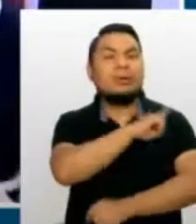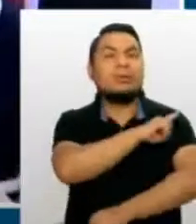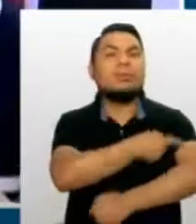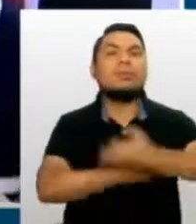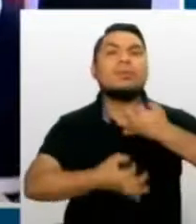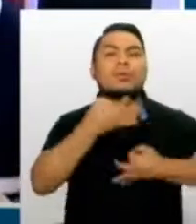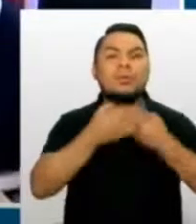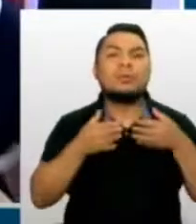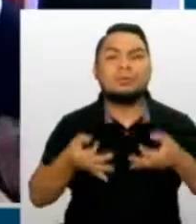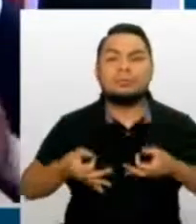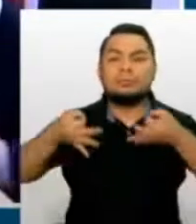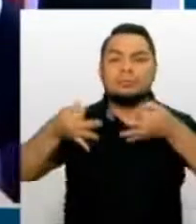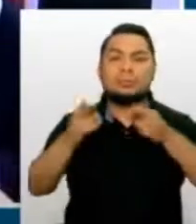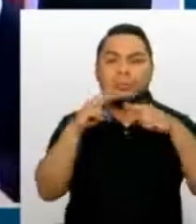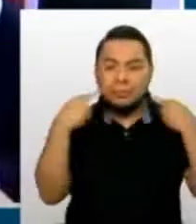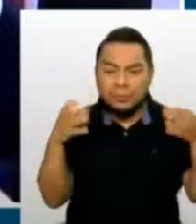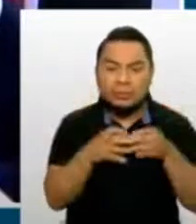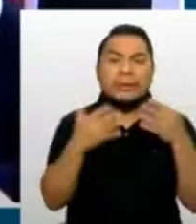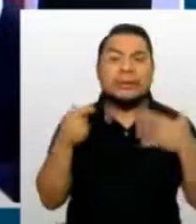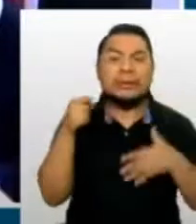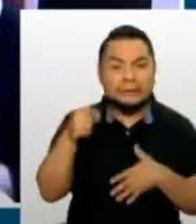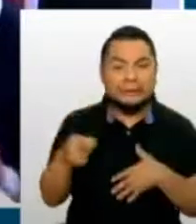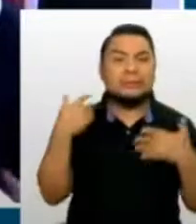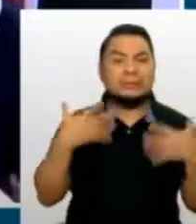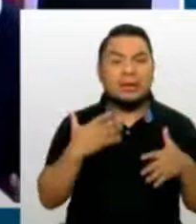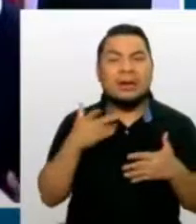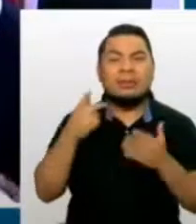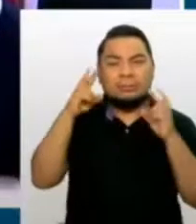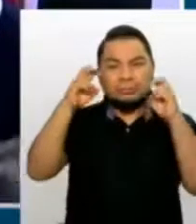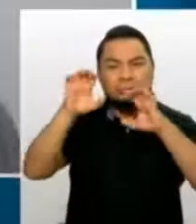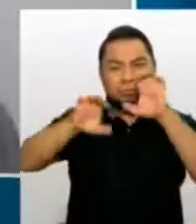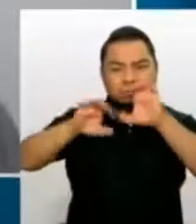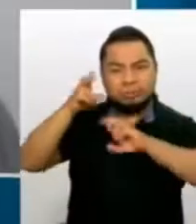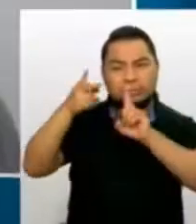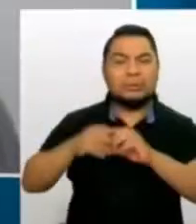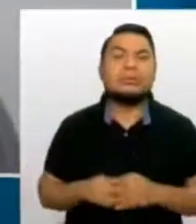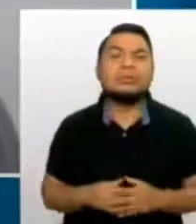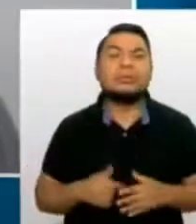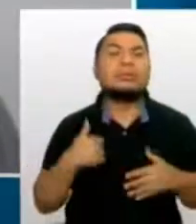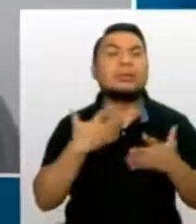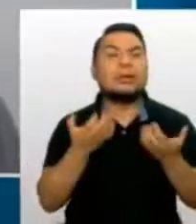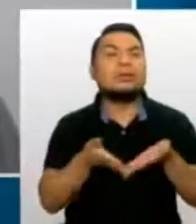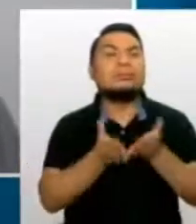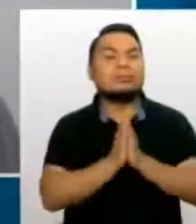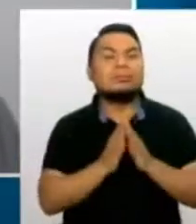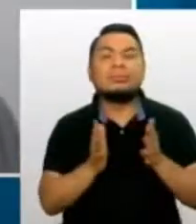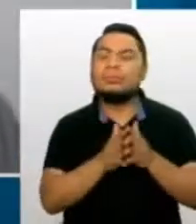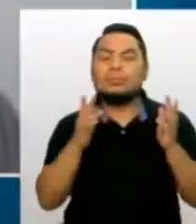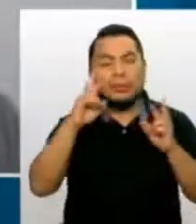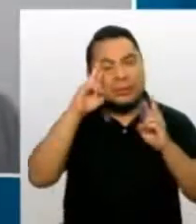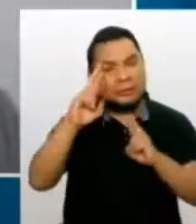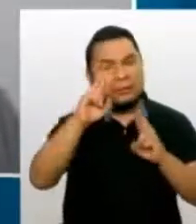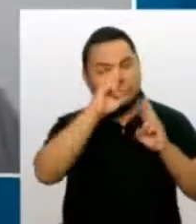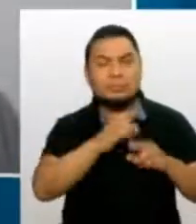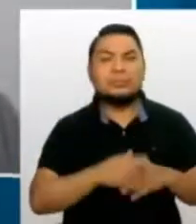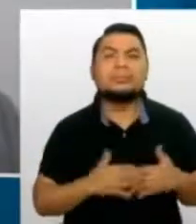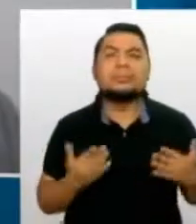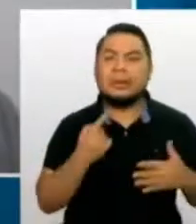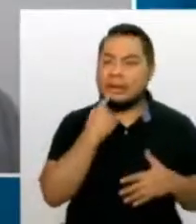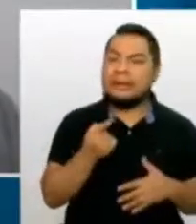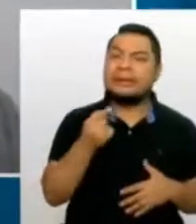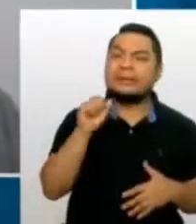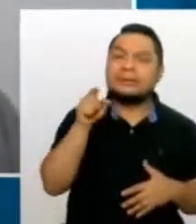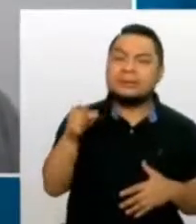audiencia para el día 5 de septiembre a lo que era el pedido de comparecencia